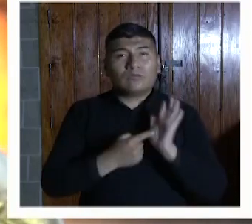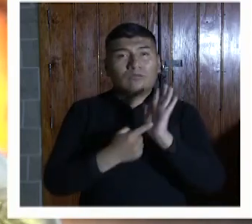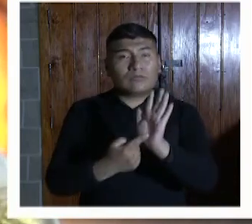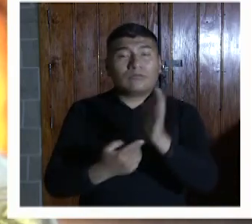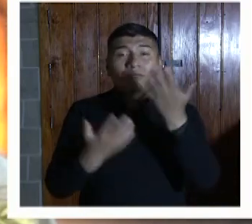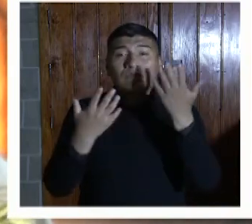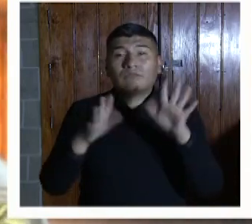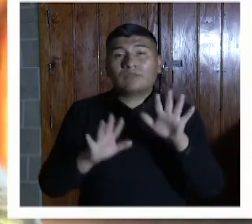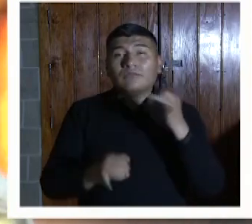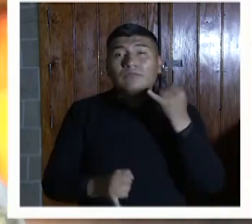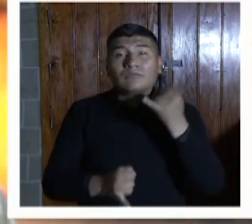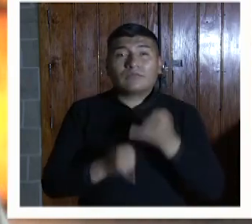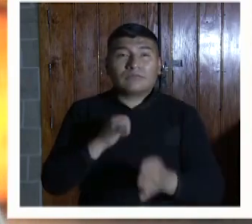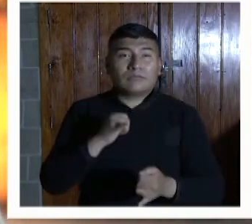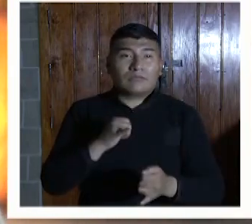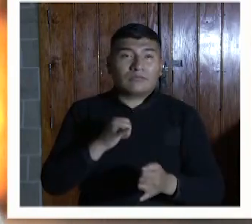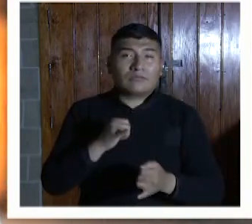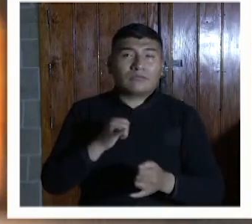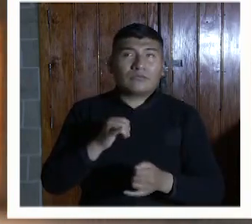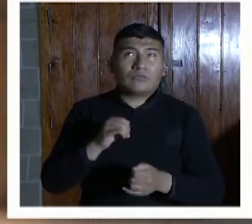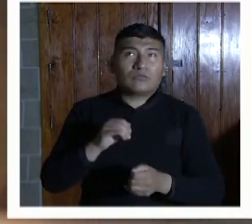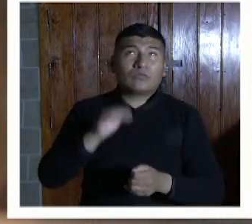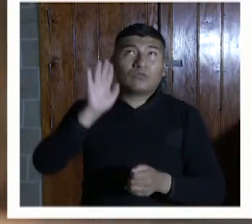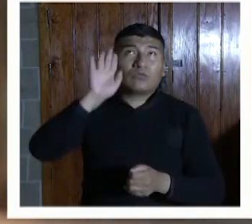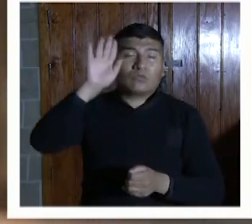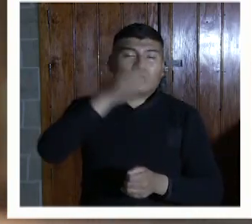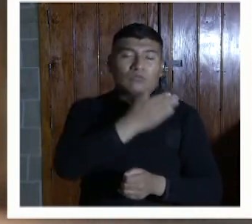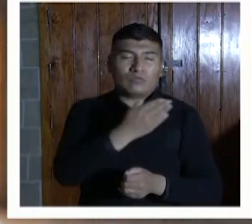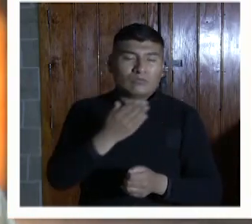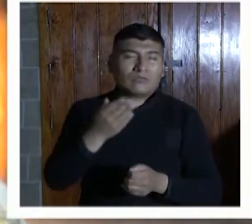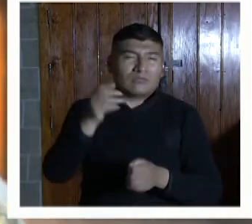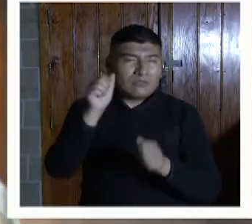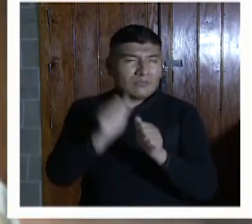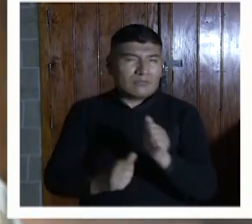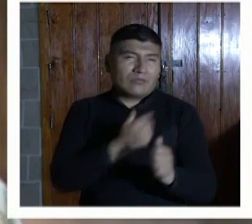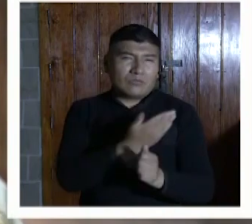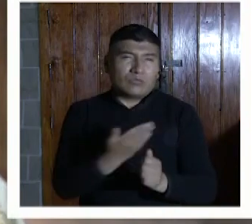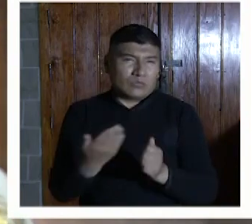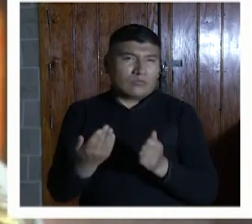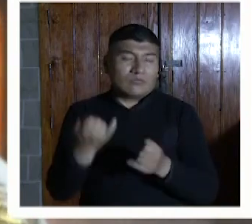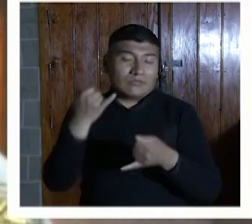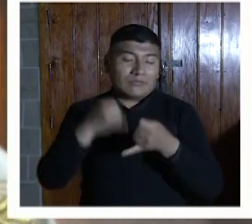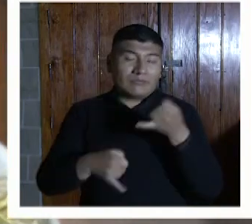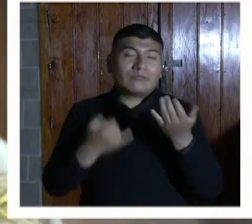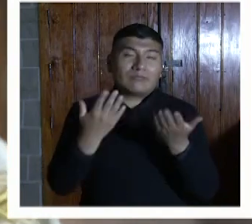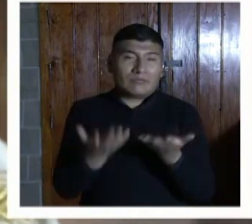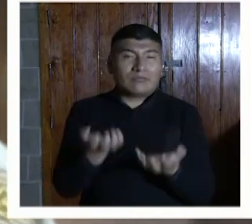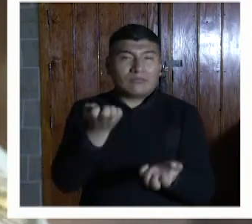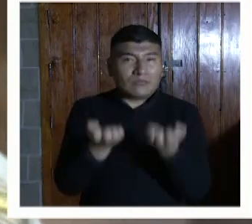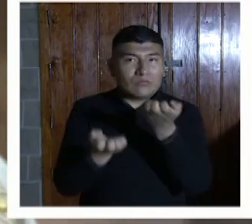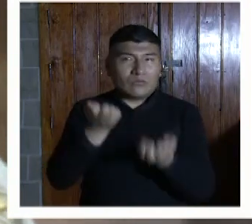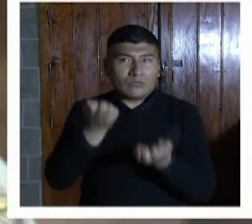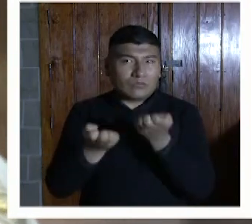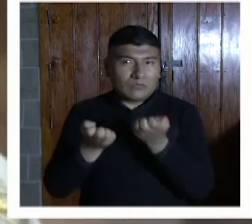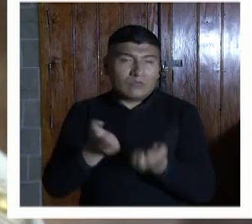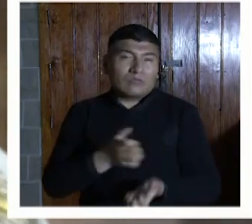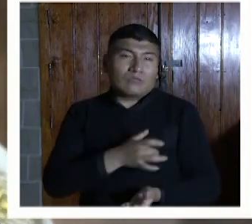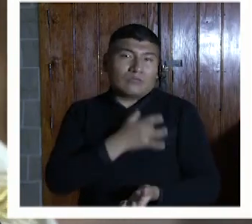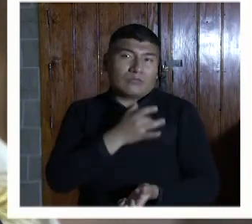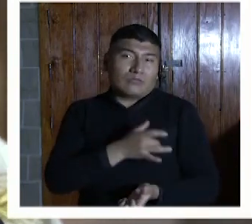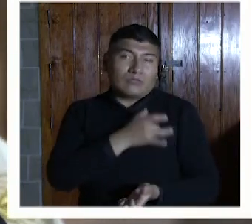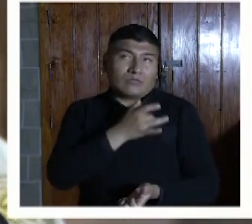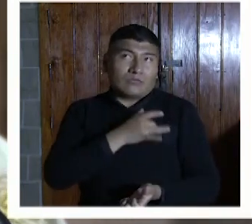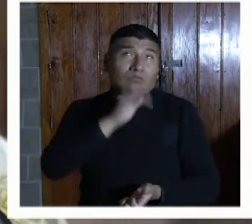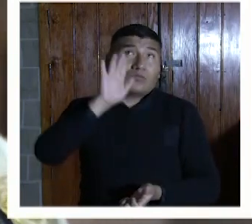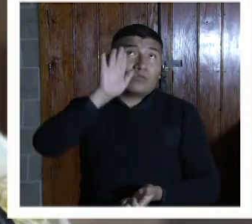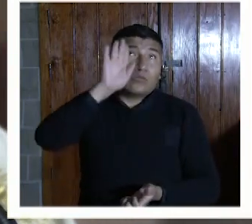final, dale al niño Jesús un beso y un gracias a María. Siente esa cercanía del Dios